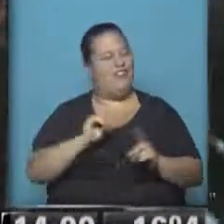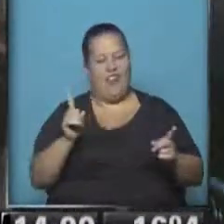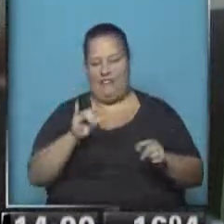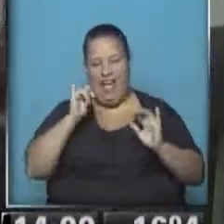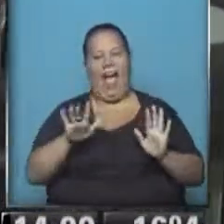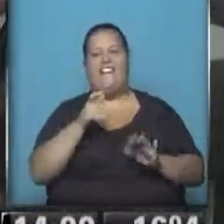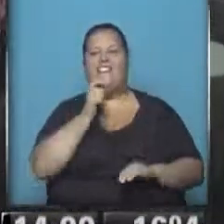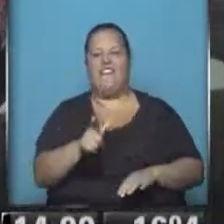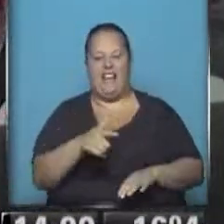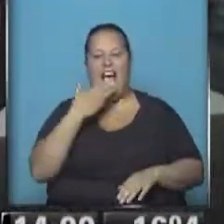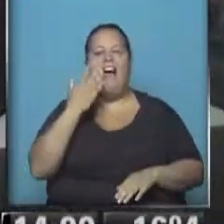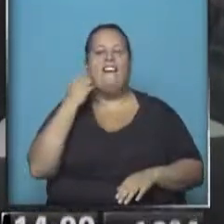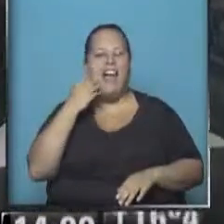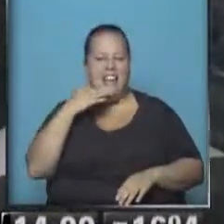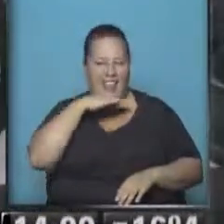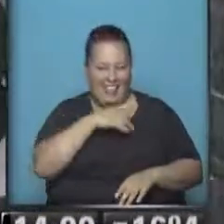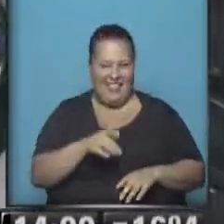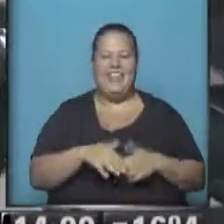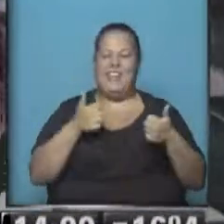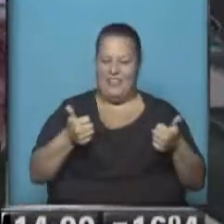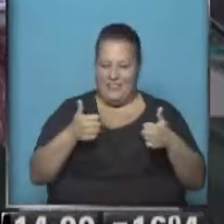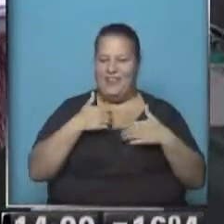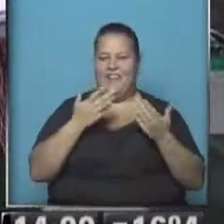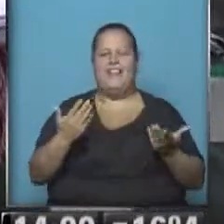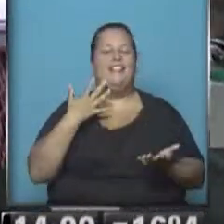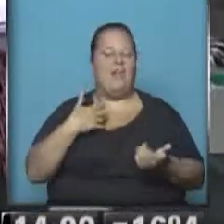es easy. No fue difícil claro, volver. Ahí está. Bueno, bien por Carlitos. Nosotros nos